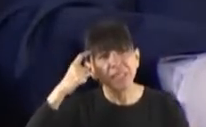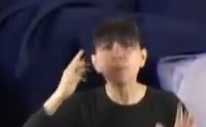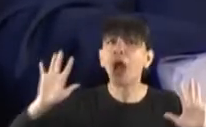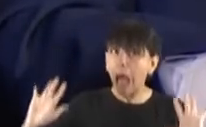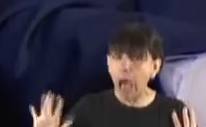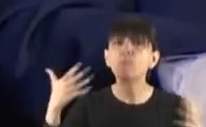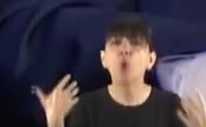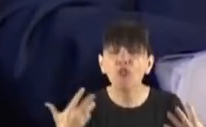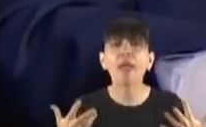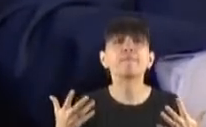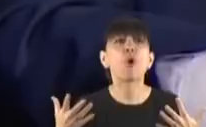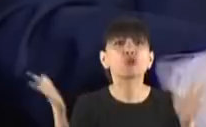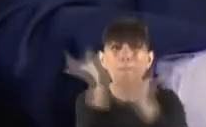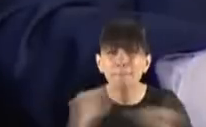acuerdos.